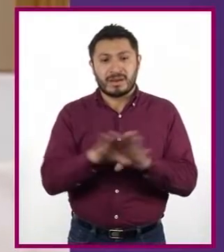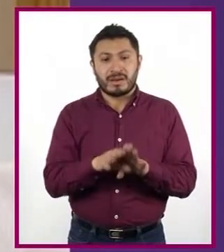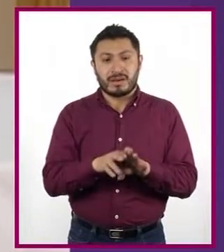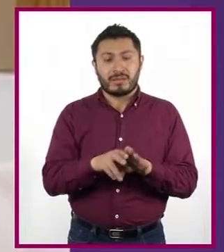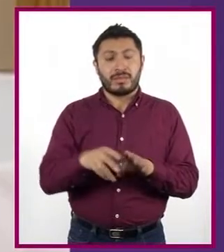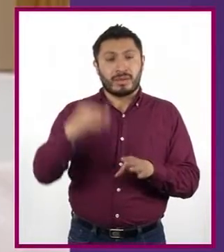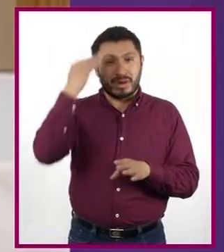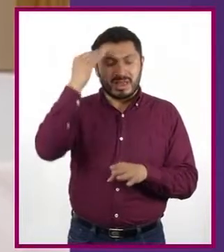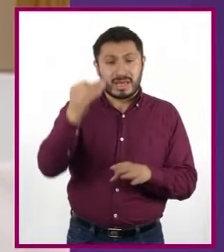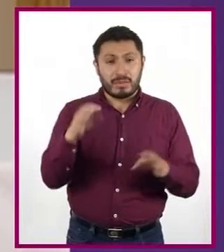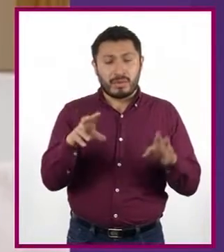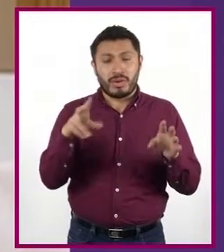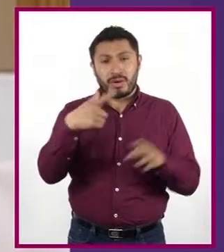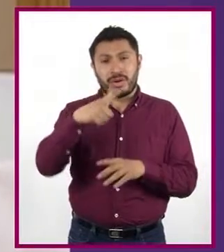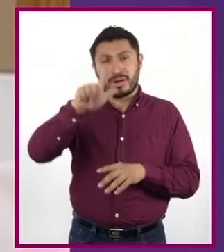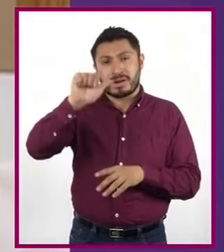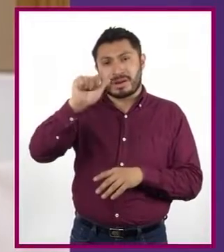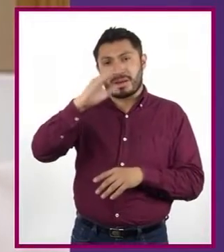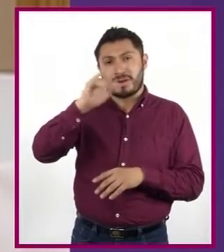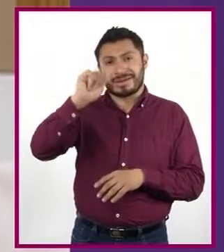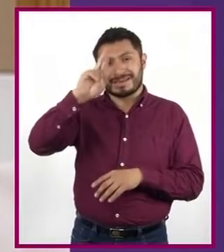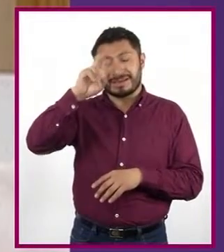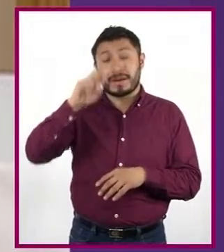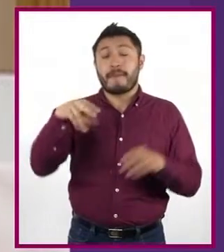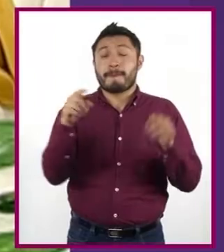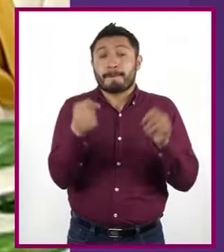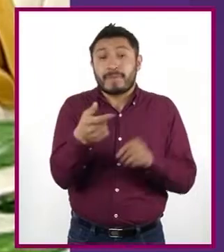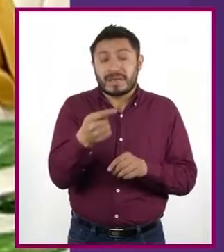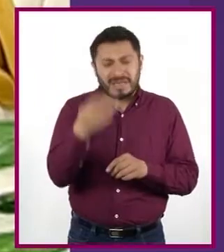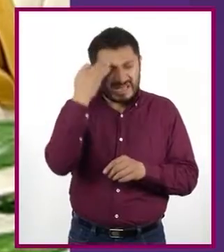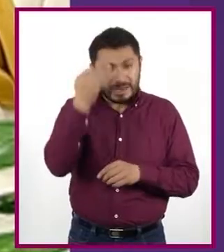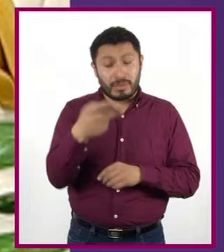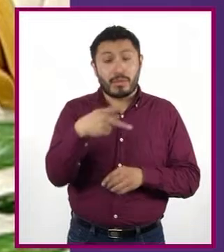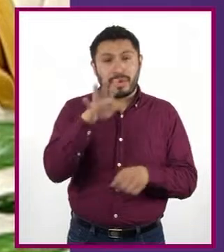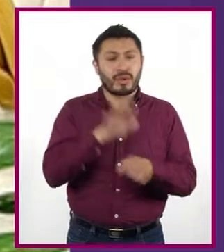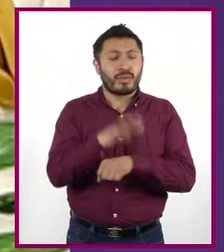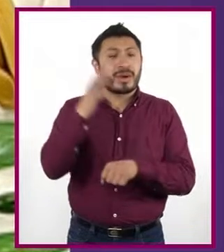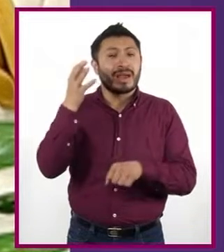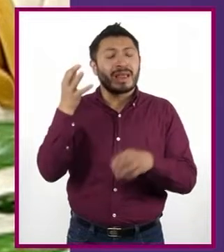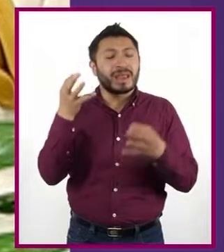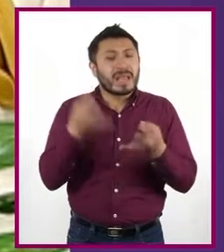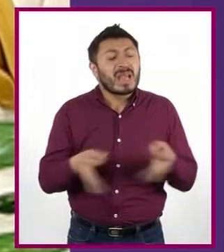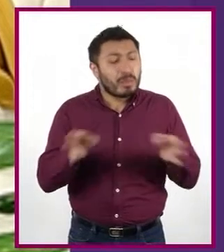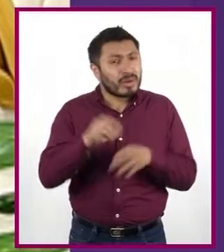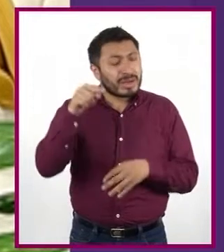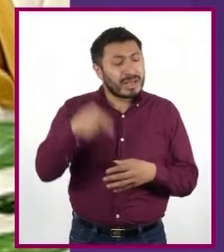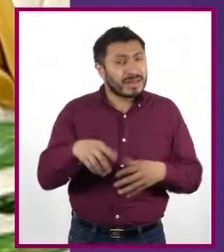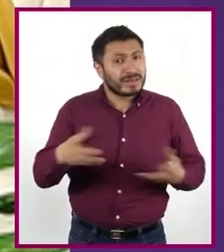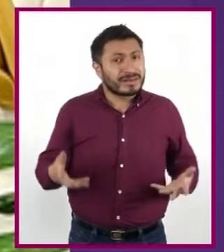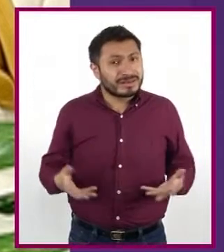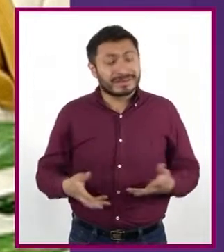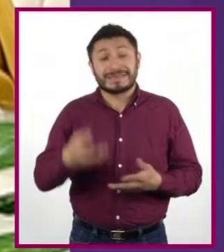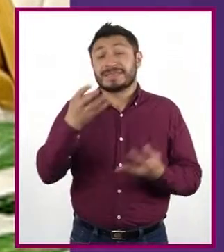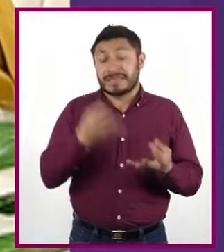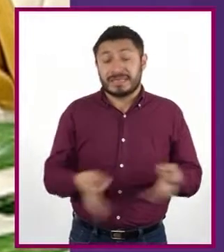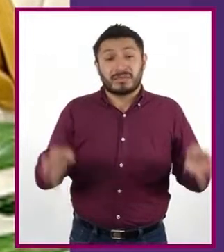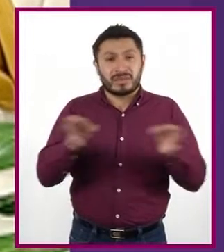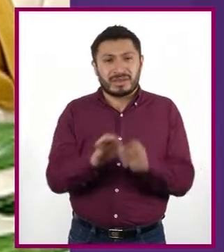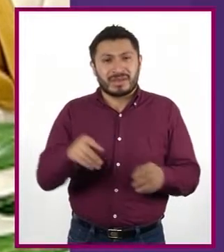glacial. Pero, ¿qué es lo importante aquí? Lo importante es que salgamos de esa